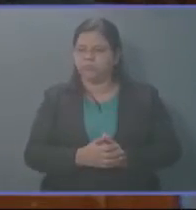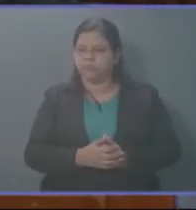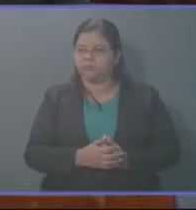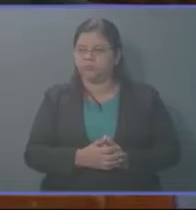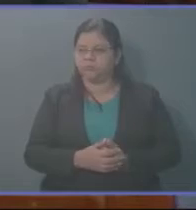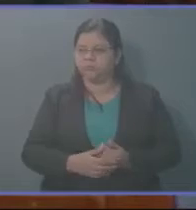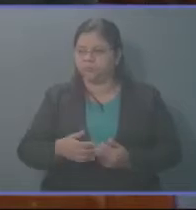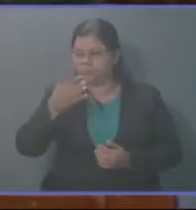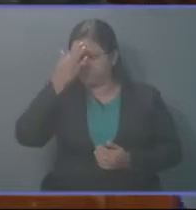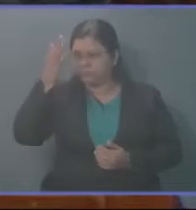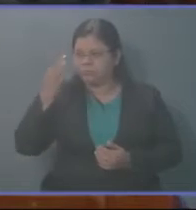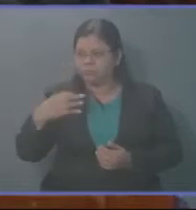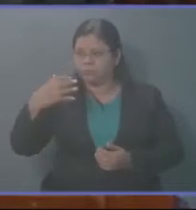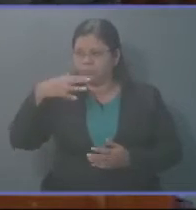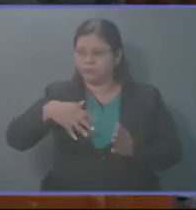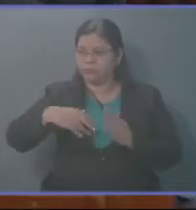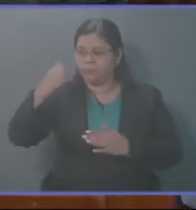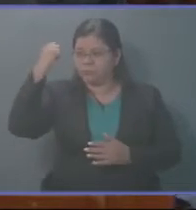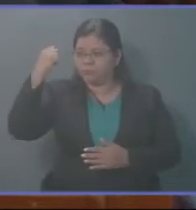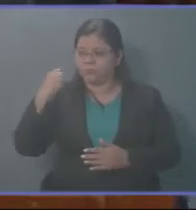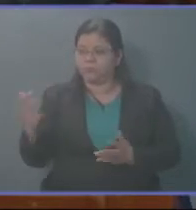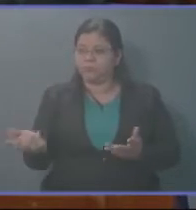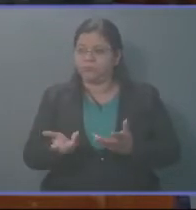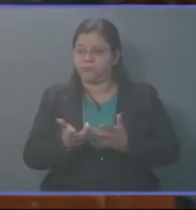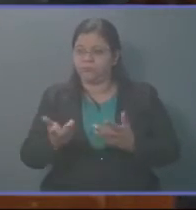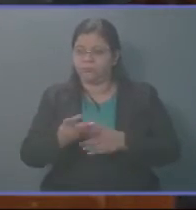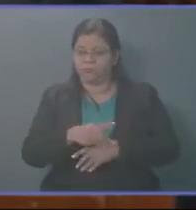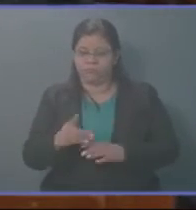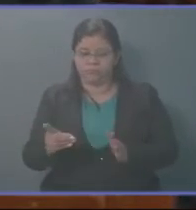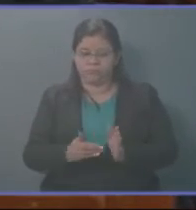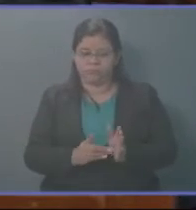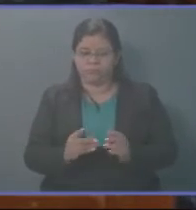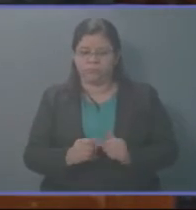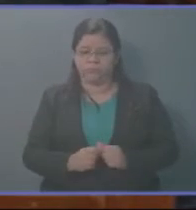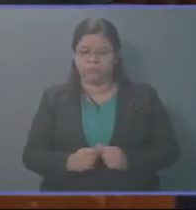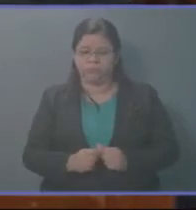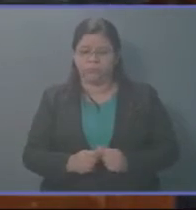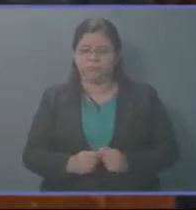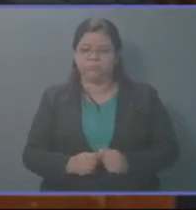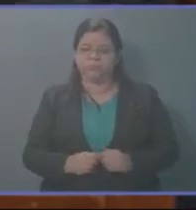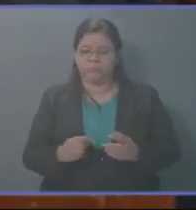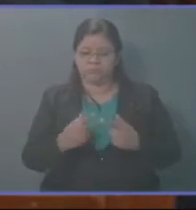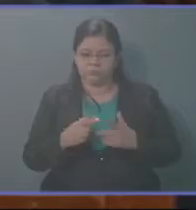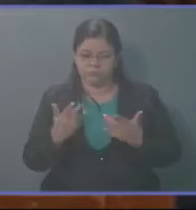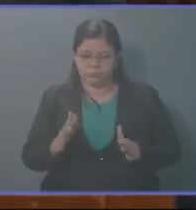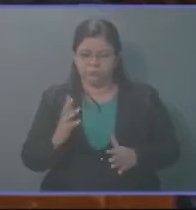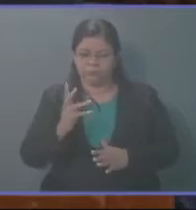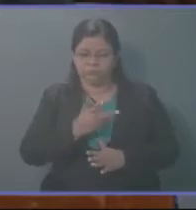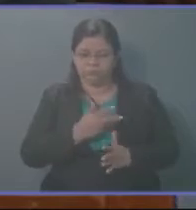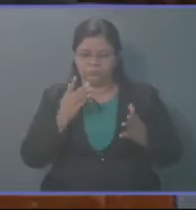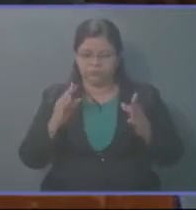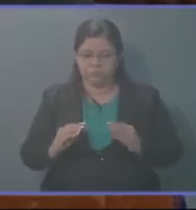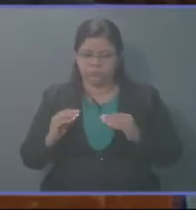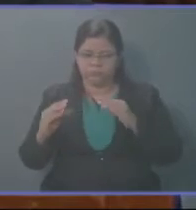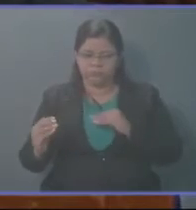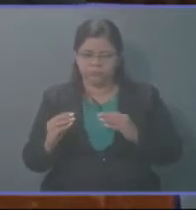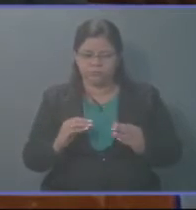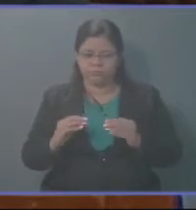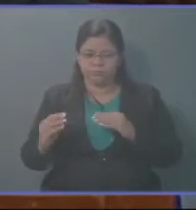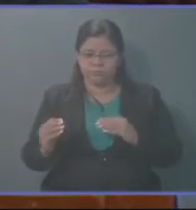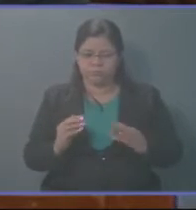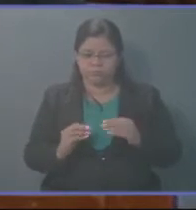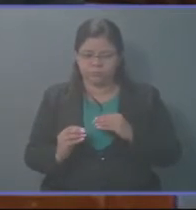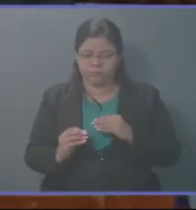que es importante, estimado compañero diputado, pueblo salvadoreño, a que nos pongamos todos juntos a